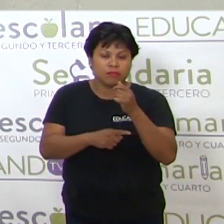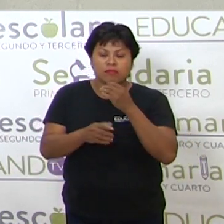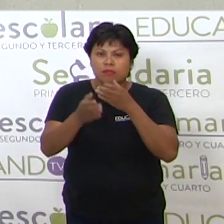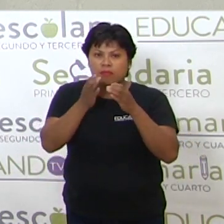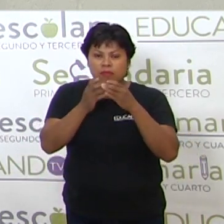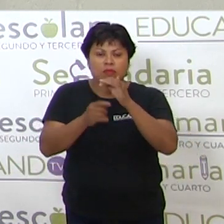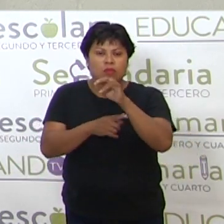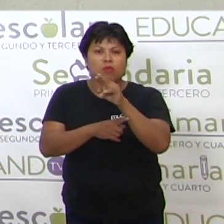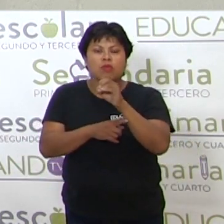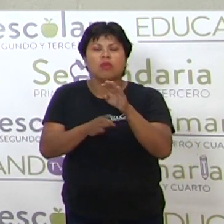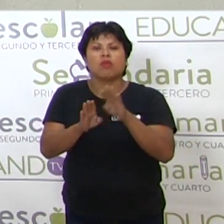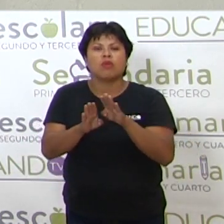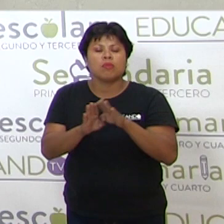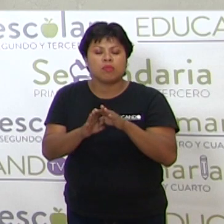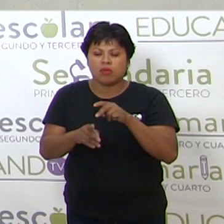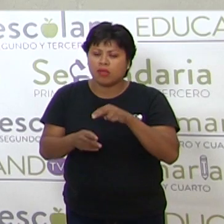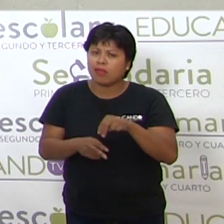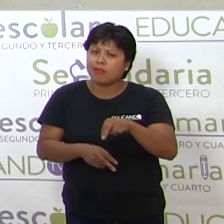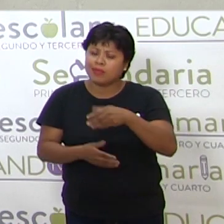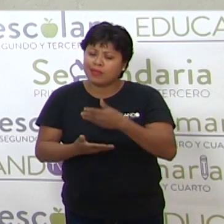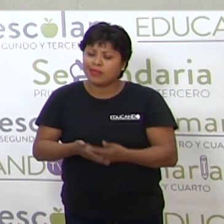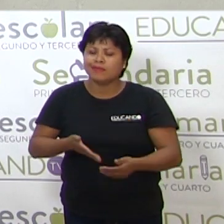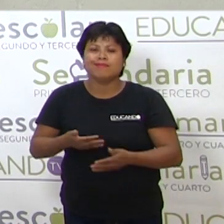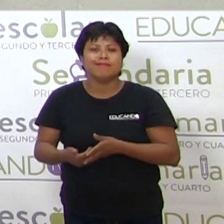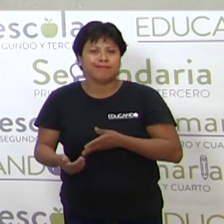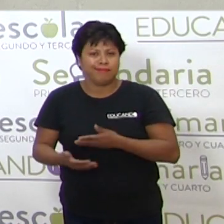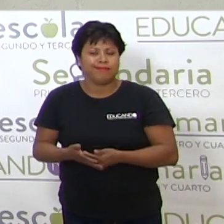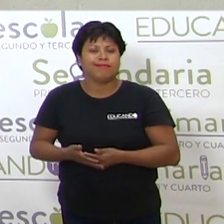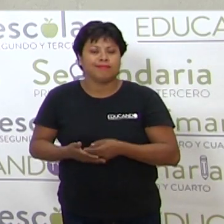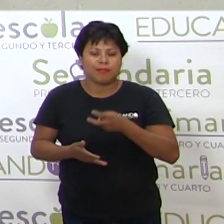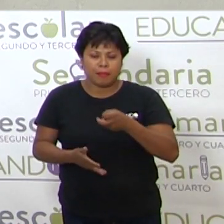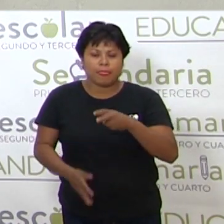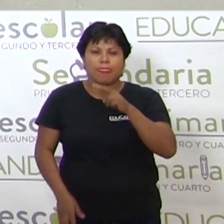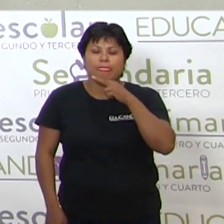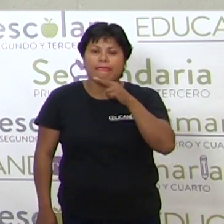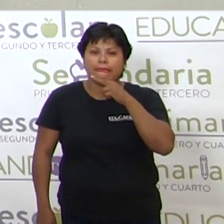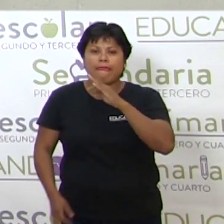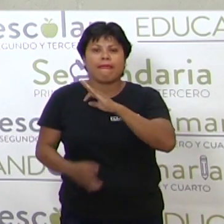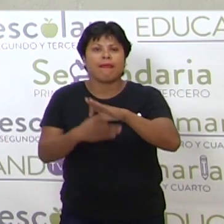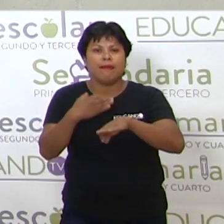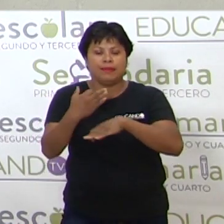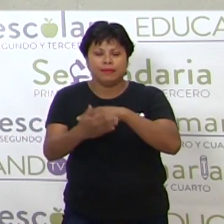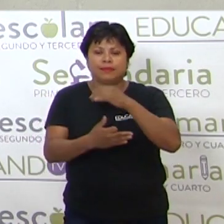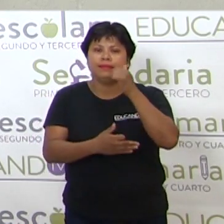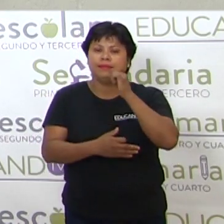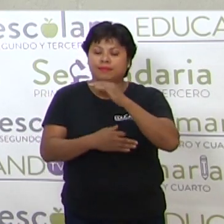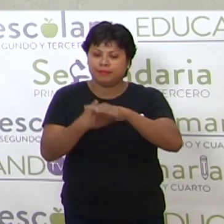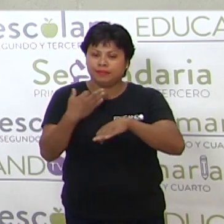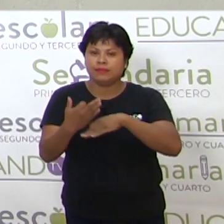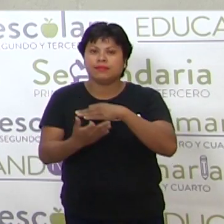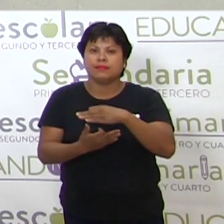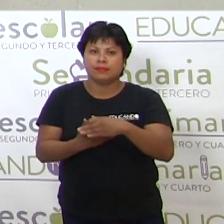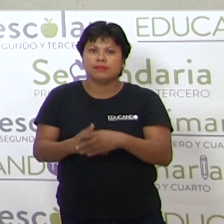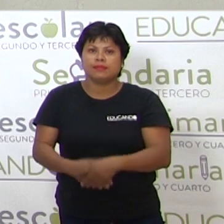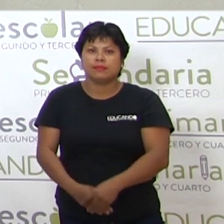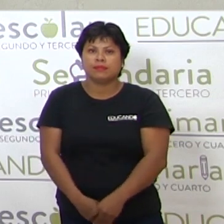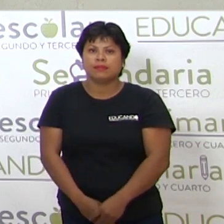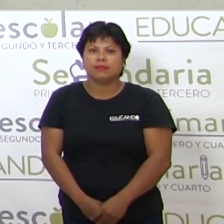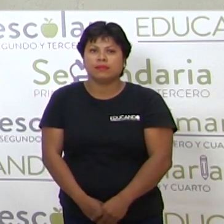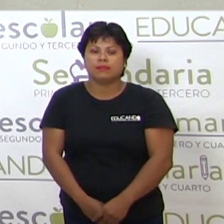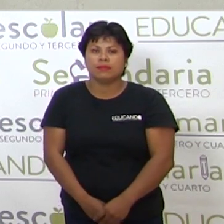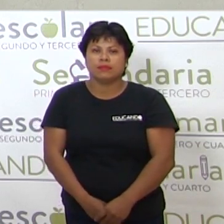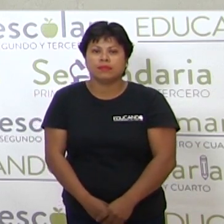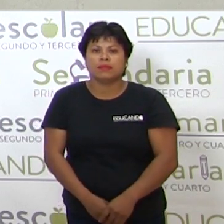julio en su diario como caminar verdad es un verbo que todos casi todos verdad casi